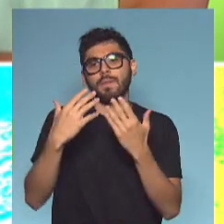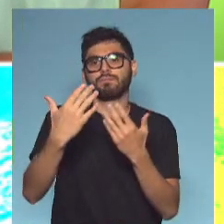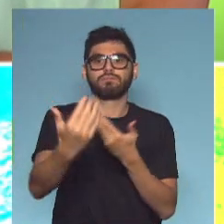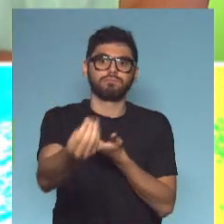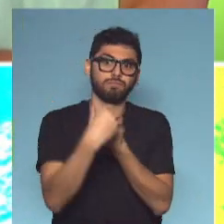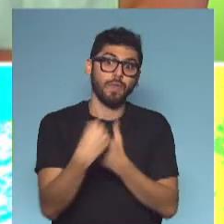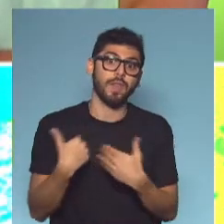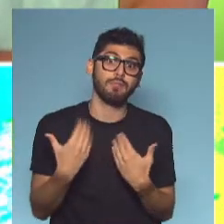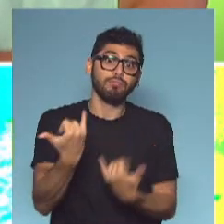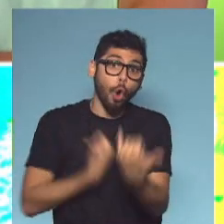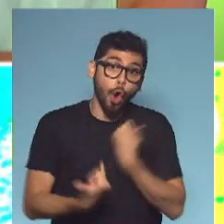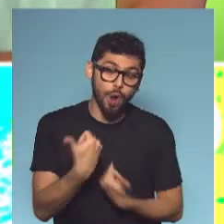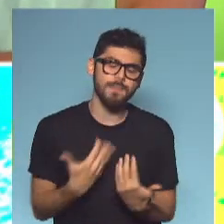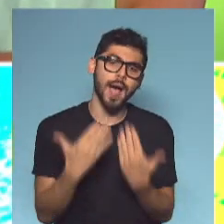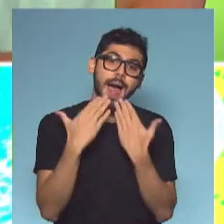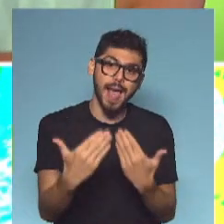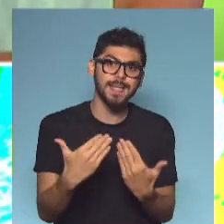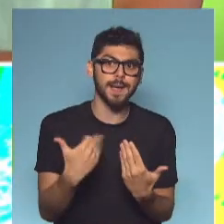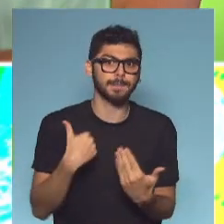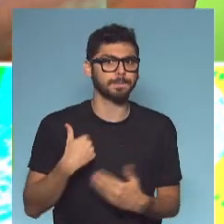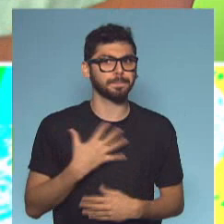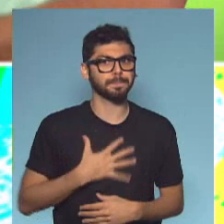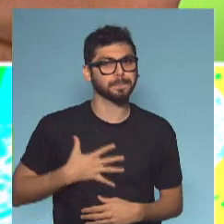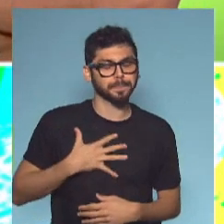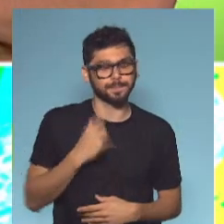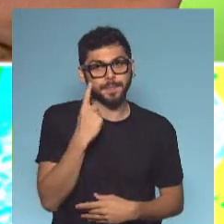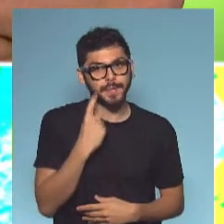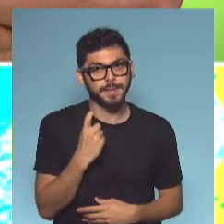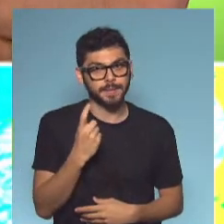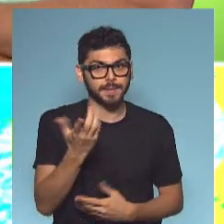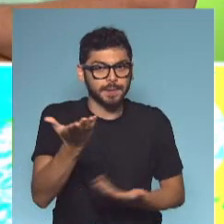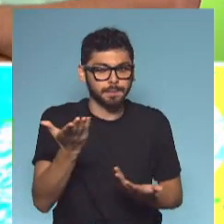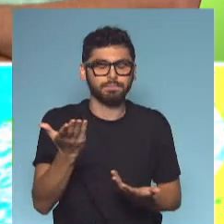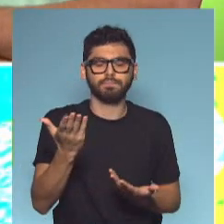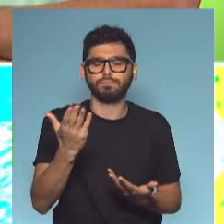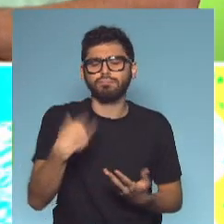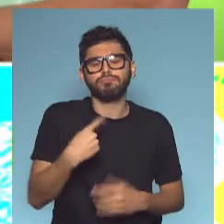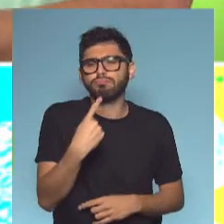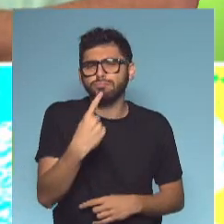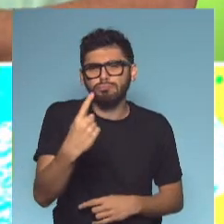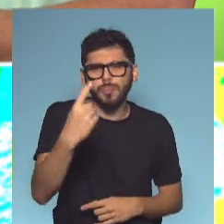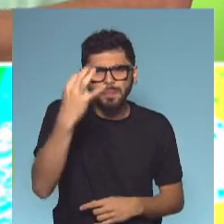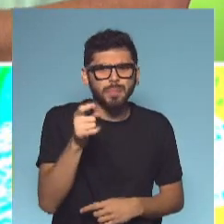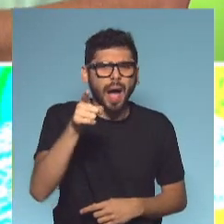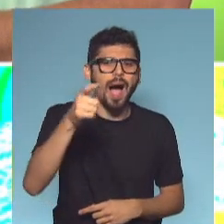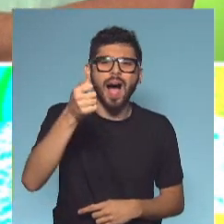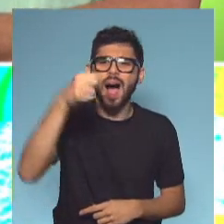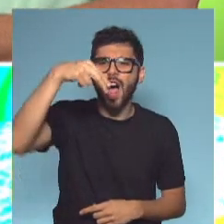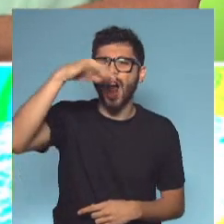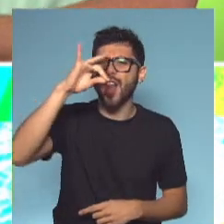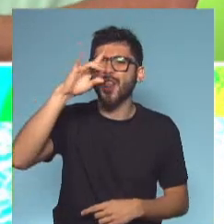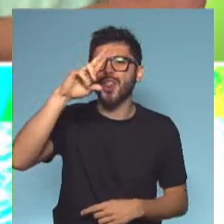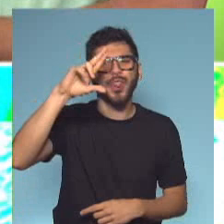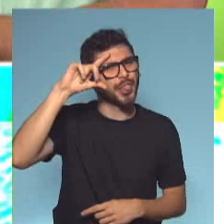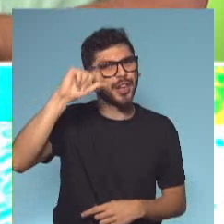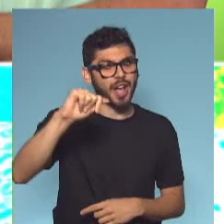y contar lo que están pasando. Siento mucha tristeza por lo que están viviendo. Y mi pregunta va más que nada destinada para Andrea, porque